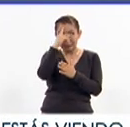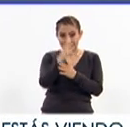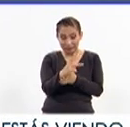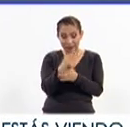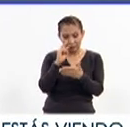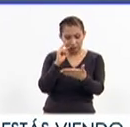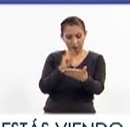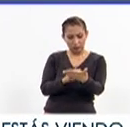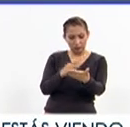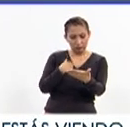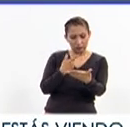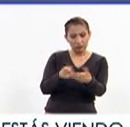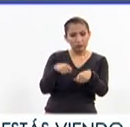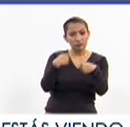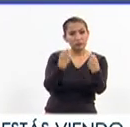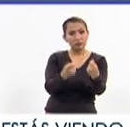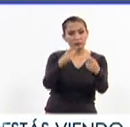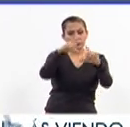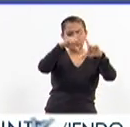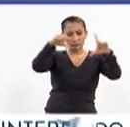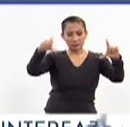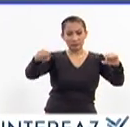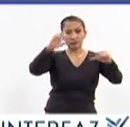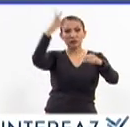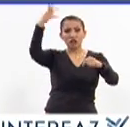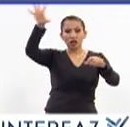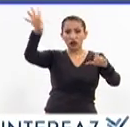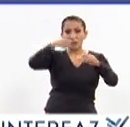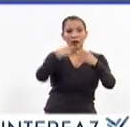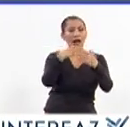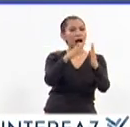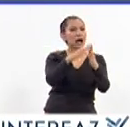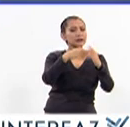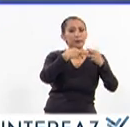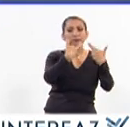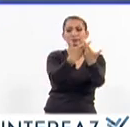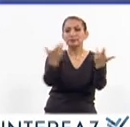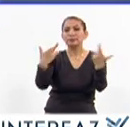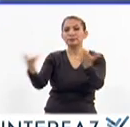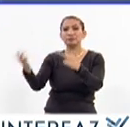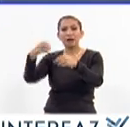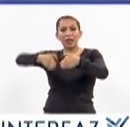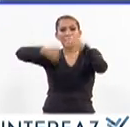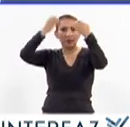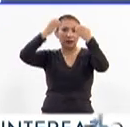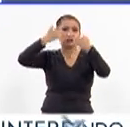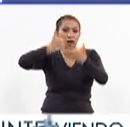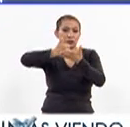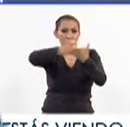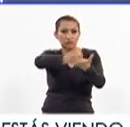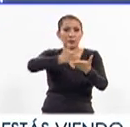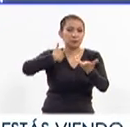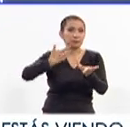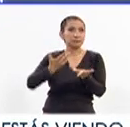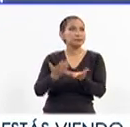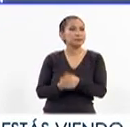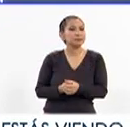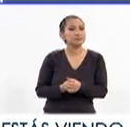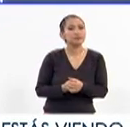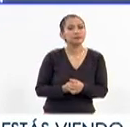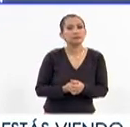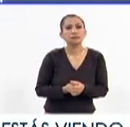México con la entrega de paneles solares para los hogares o para edificios y que obviamente eso te generan, por